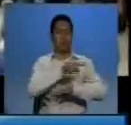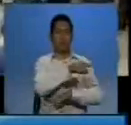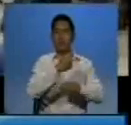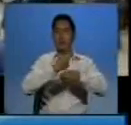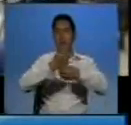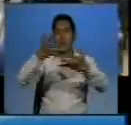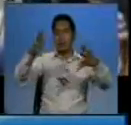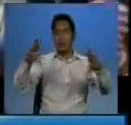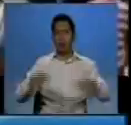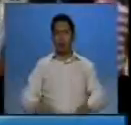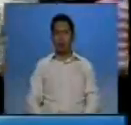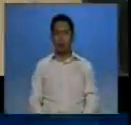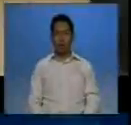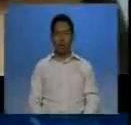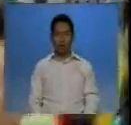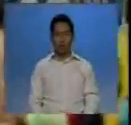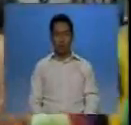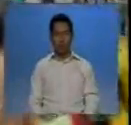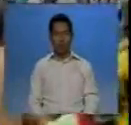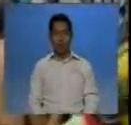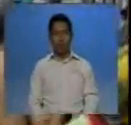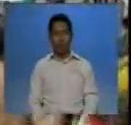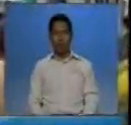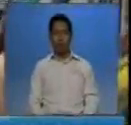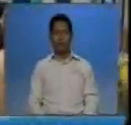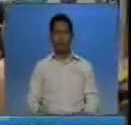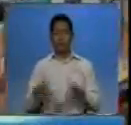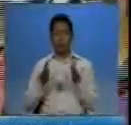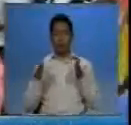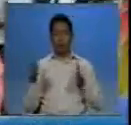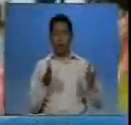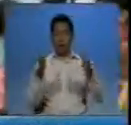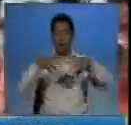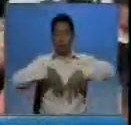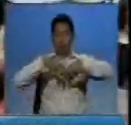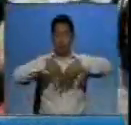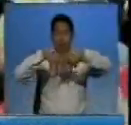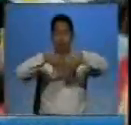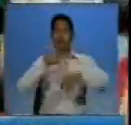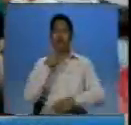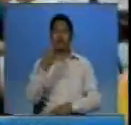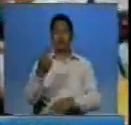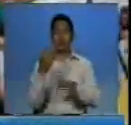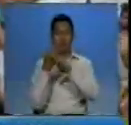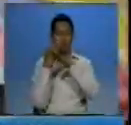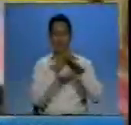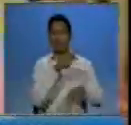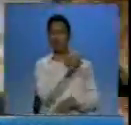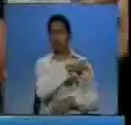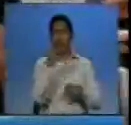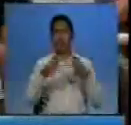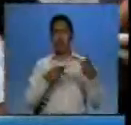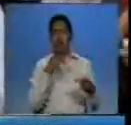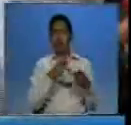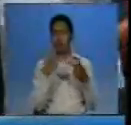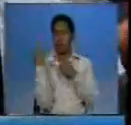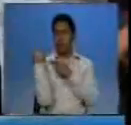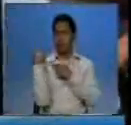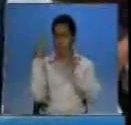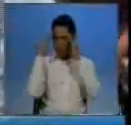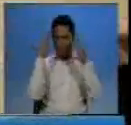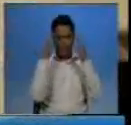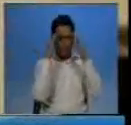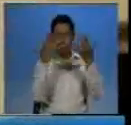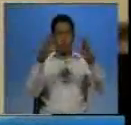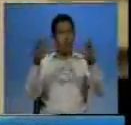en contra del gobierno. Salieron a las calles en rechazo a lo que ellos llaman abandono y despreocupación por parte de la